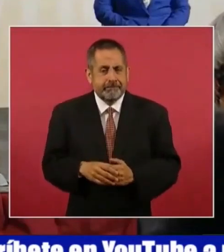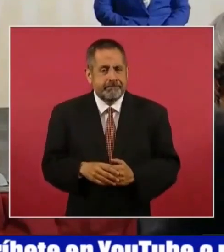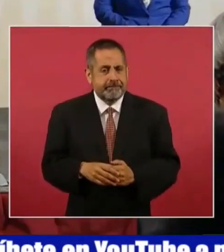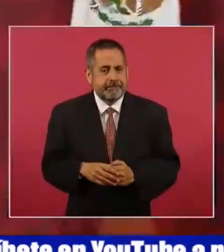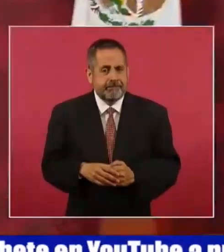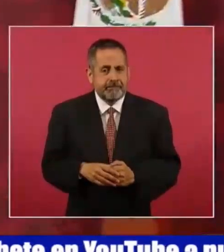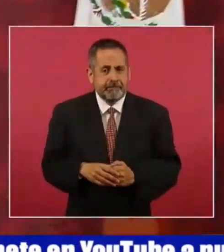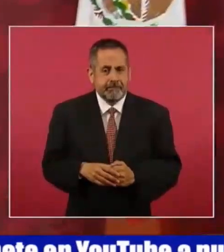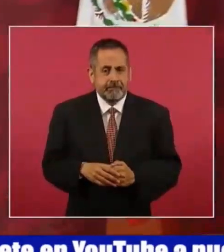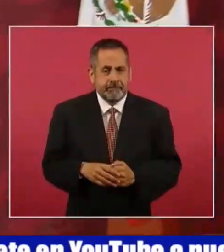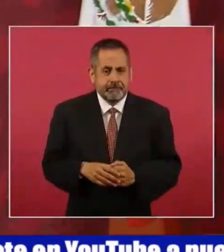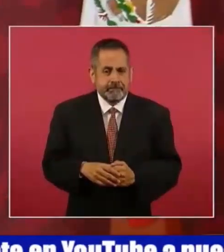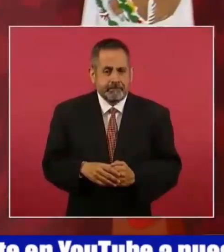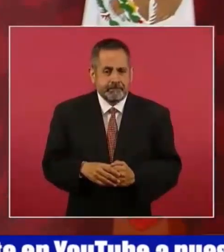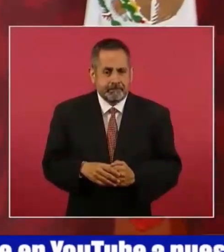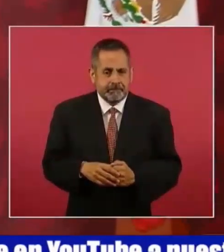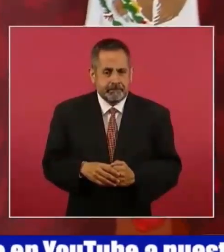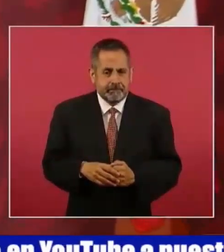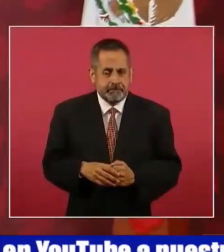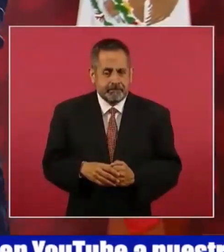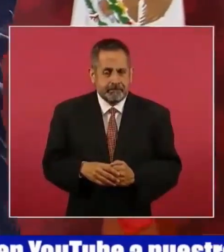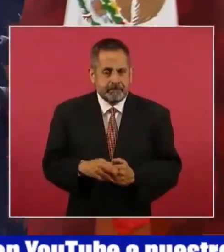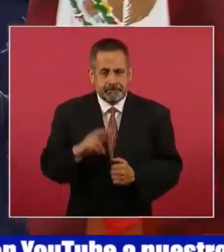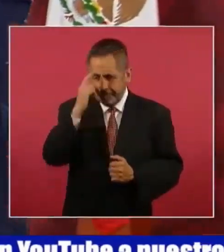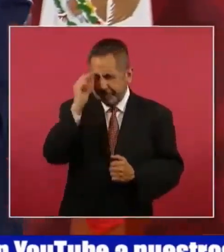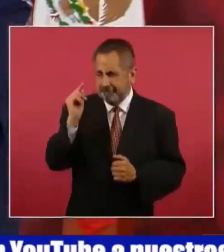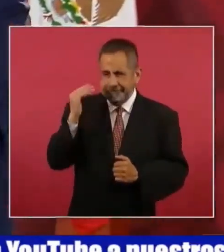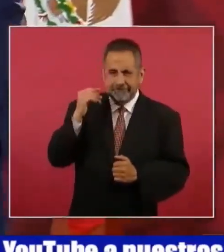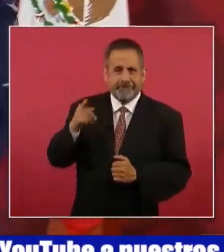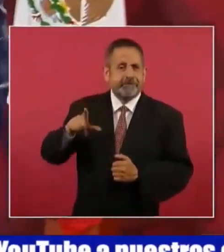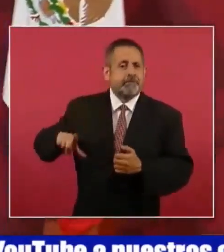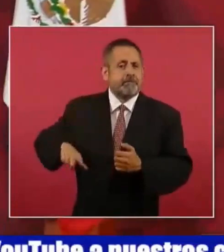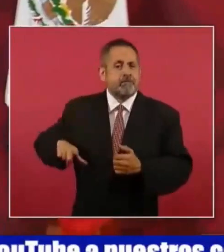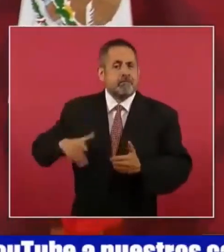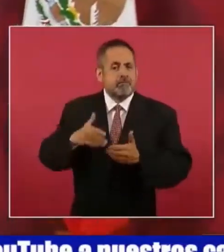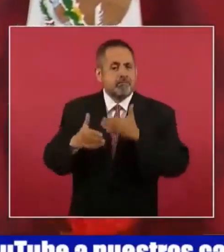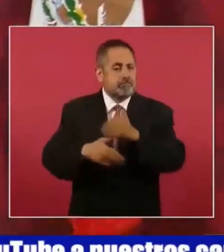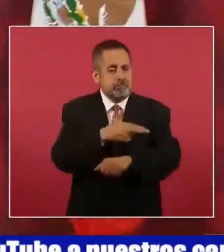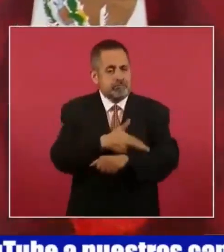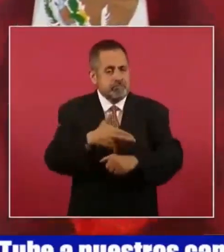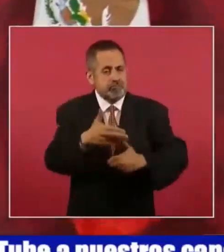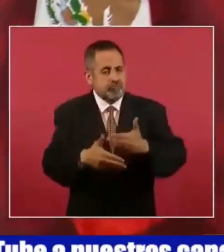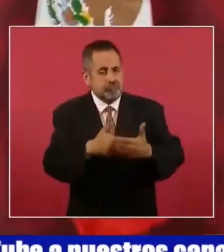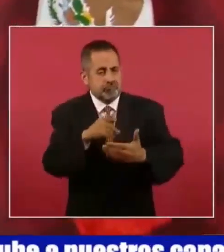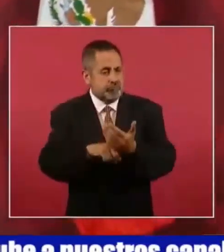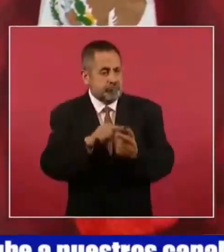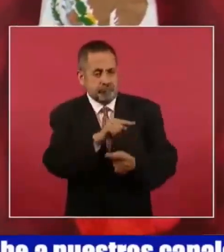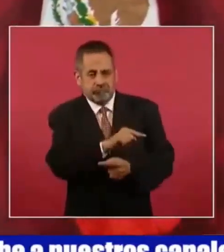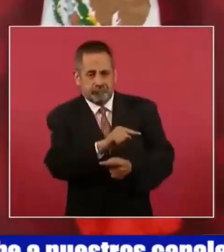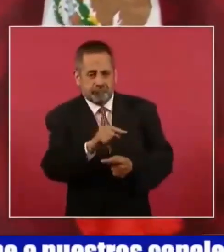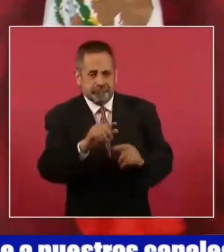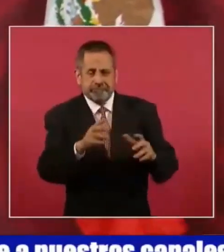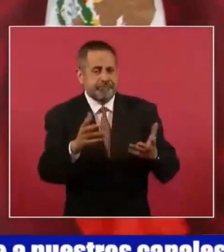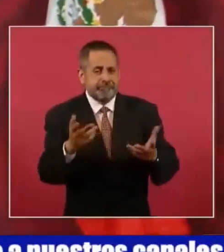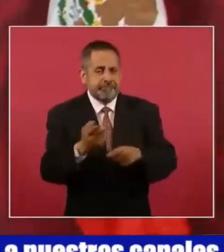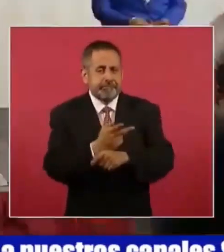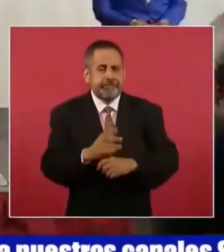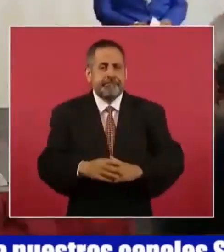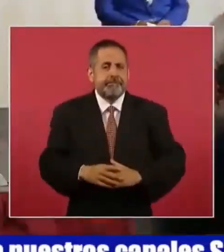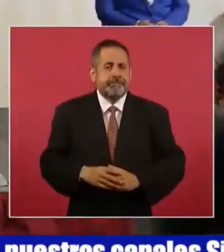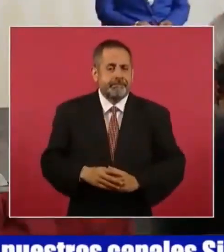y hay que decirlo, hasta la cobardía del expresidente de México. No ha